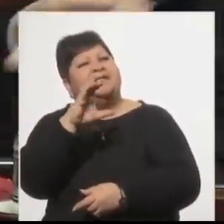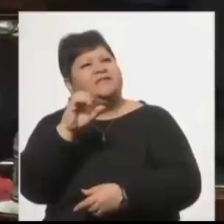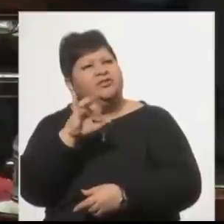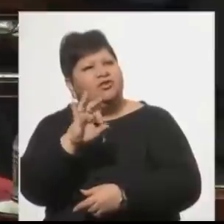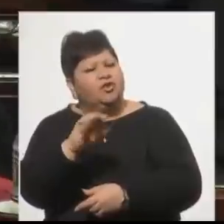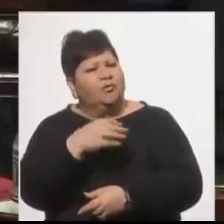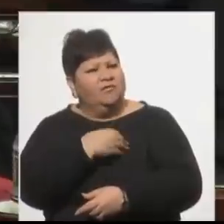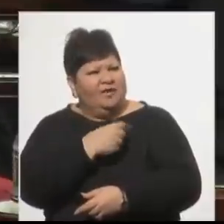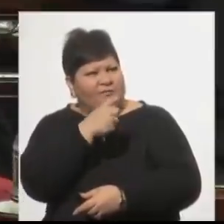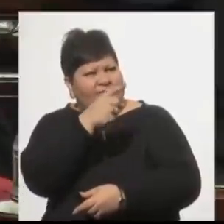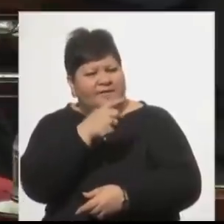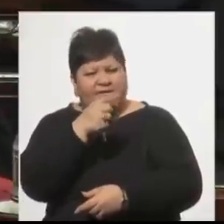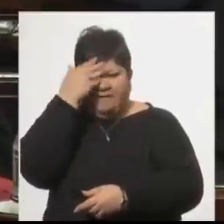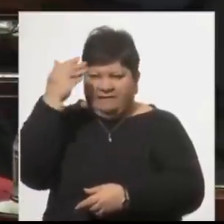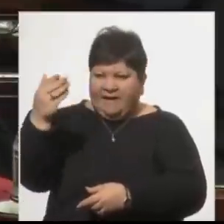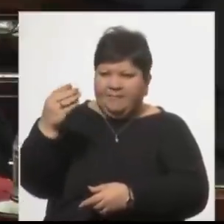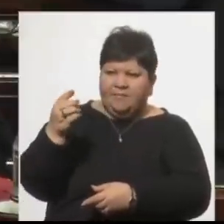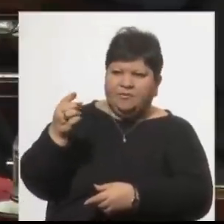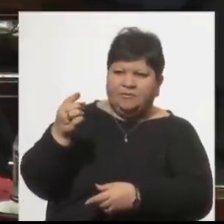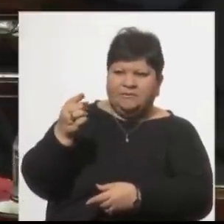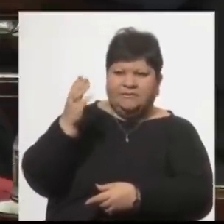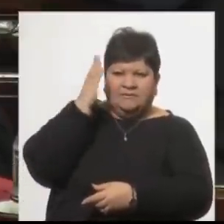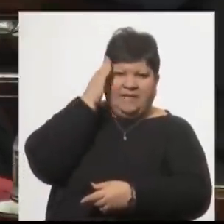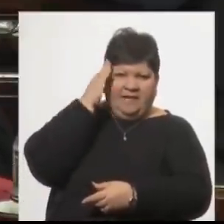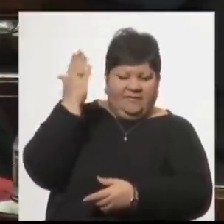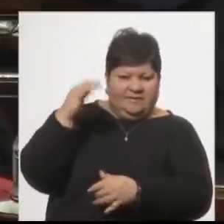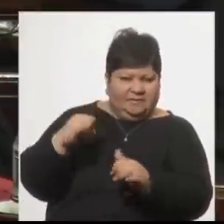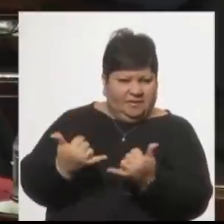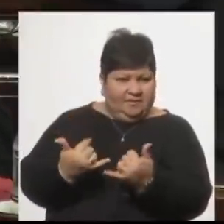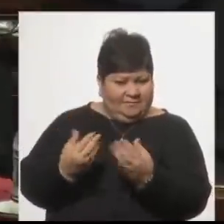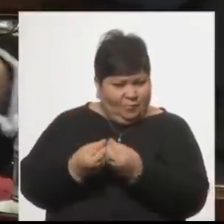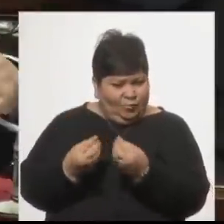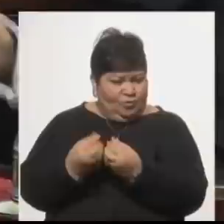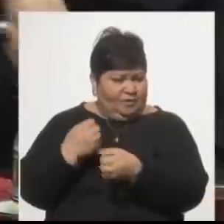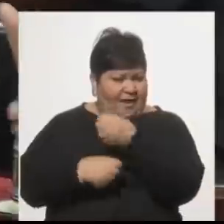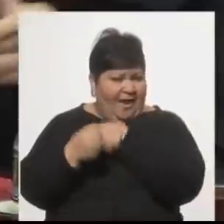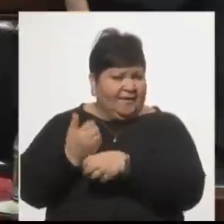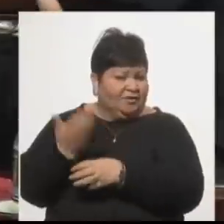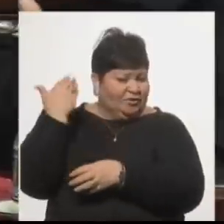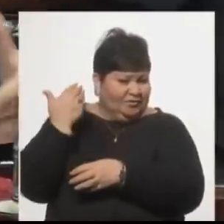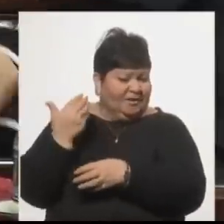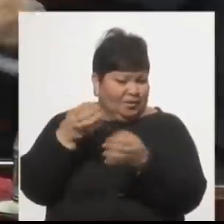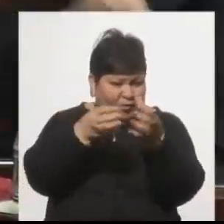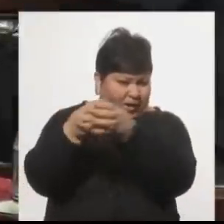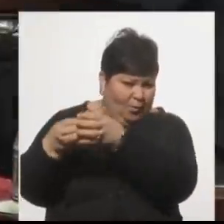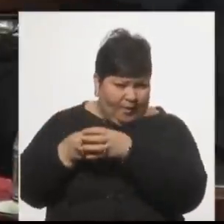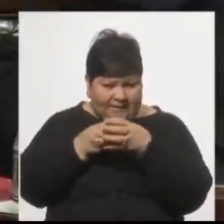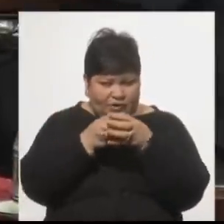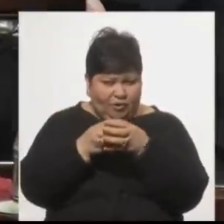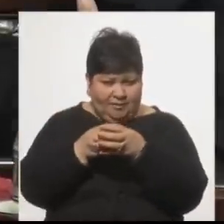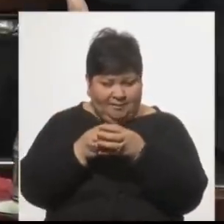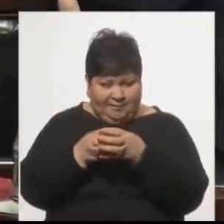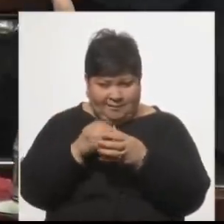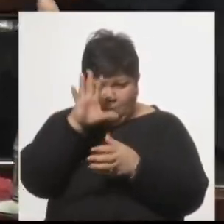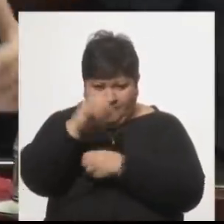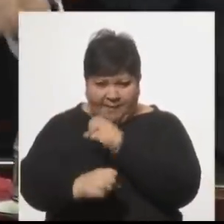Cada frentista sabe, ya en tan largos años, porque el Frente es una coalición, sí, de medio siglo,